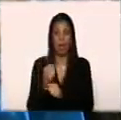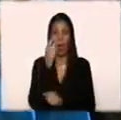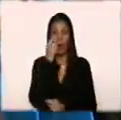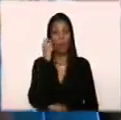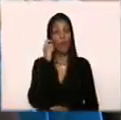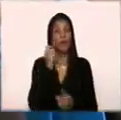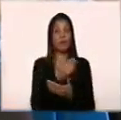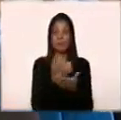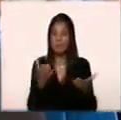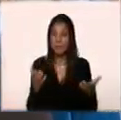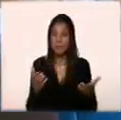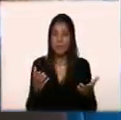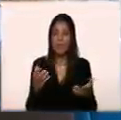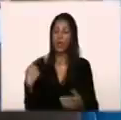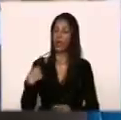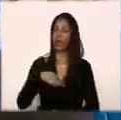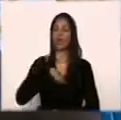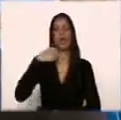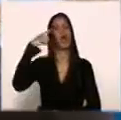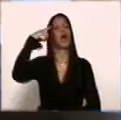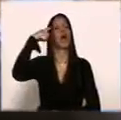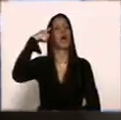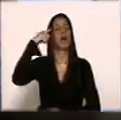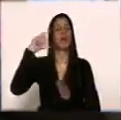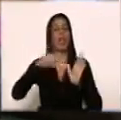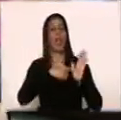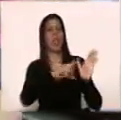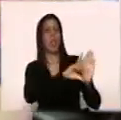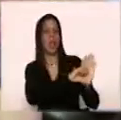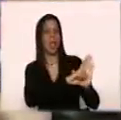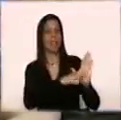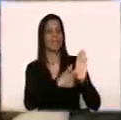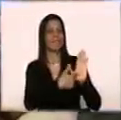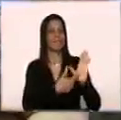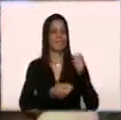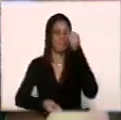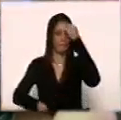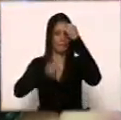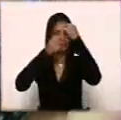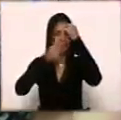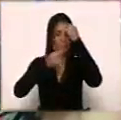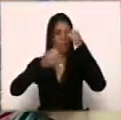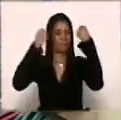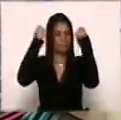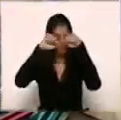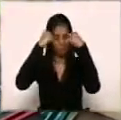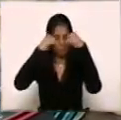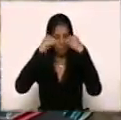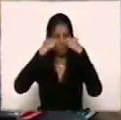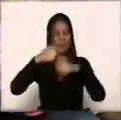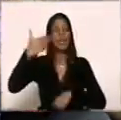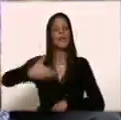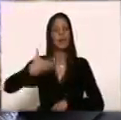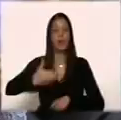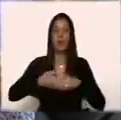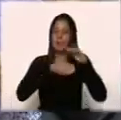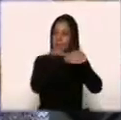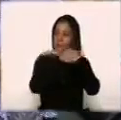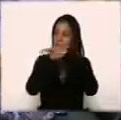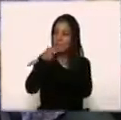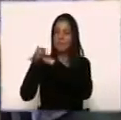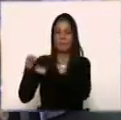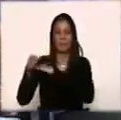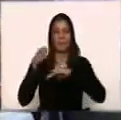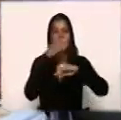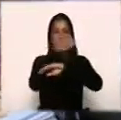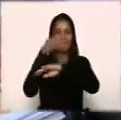tomemos como bandera de lucha esta ley y pongámosla y apliquémosla en todos los espacios